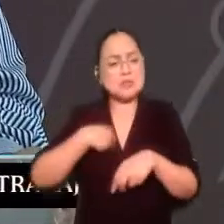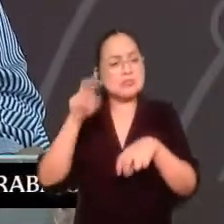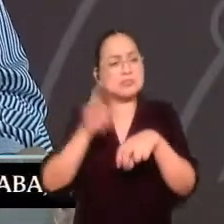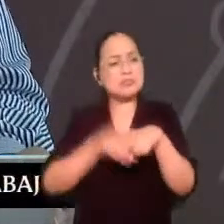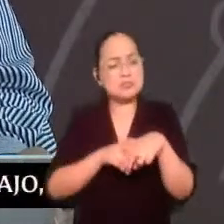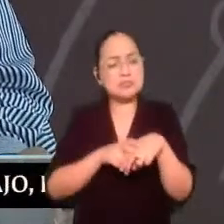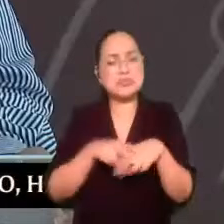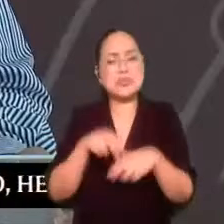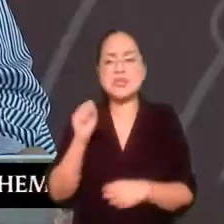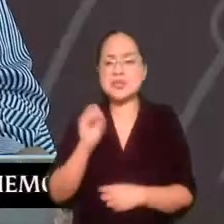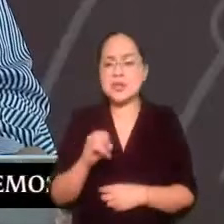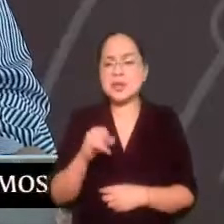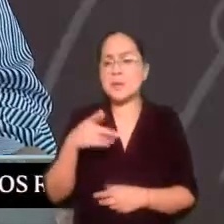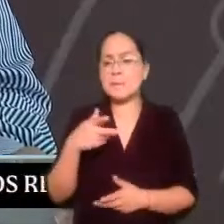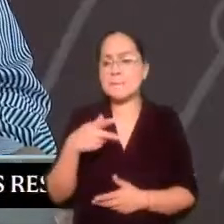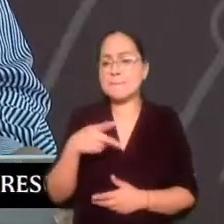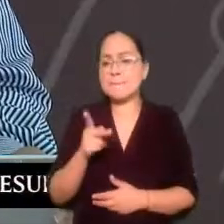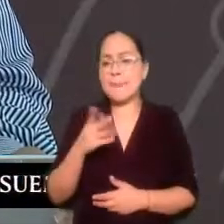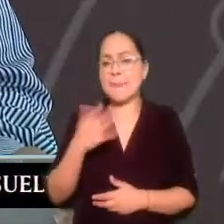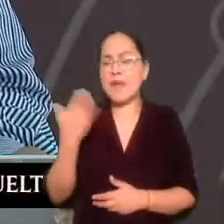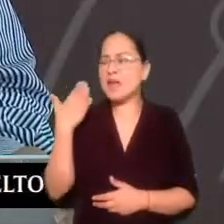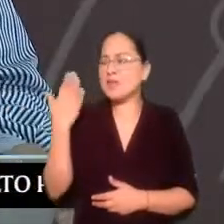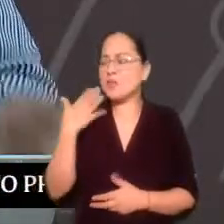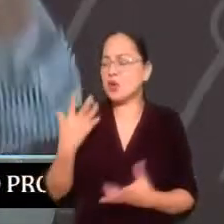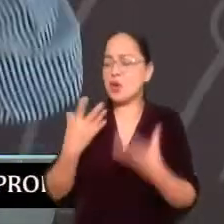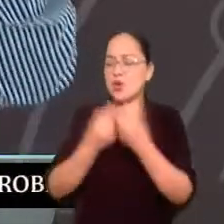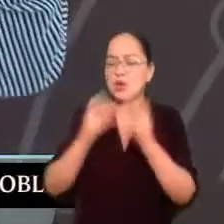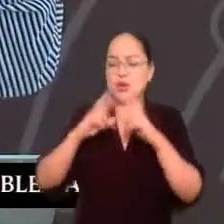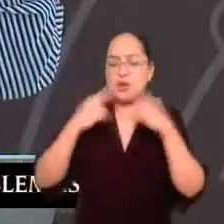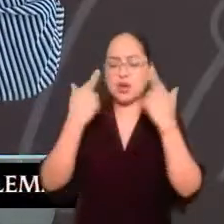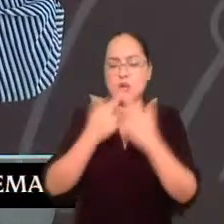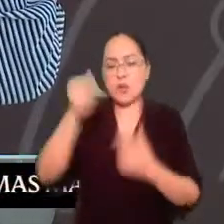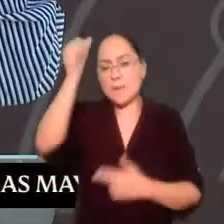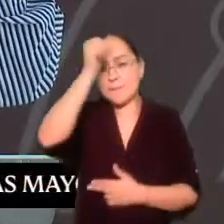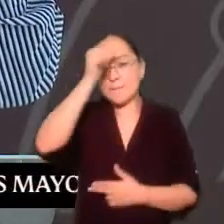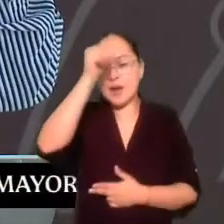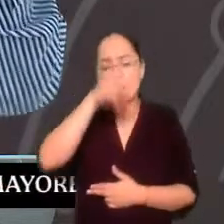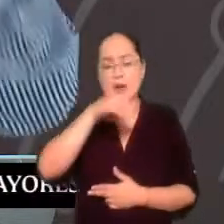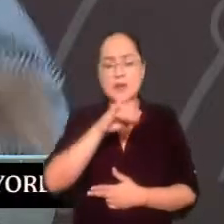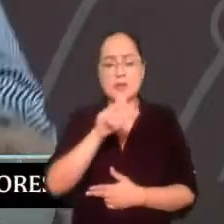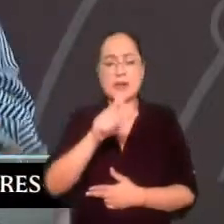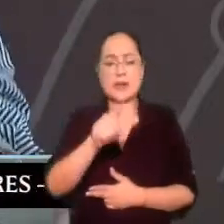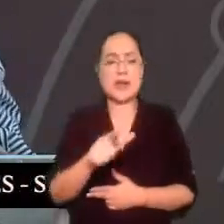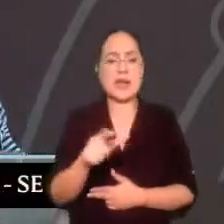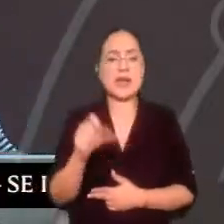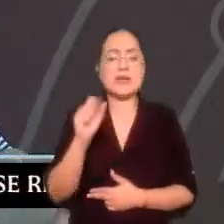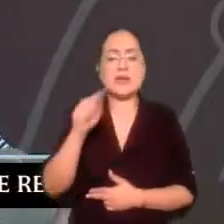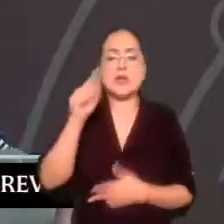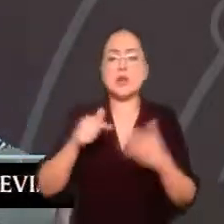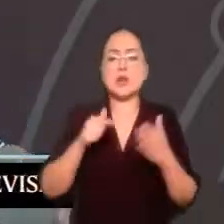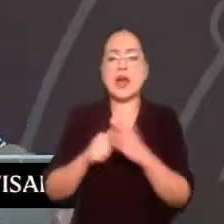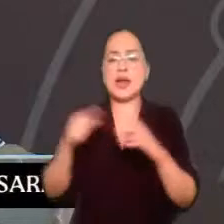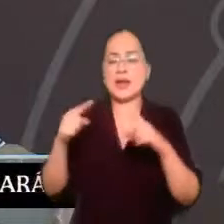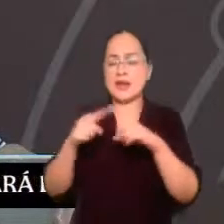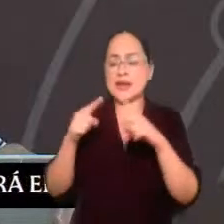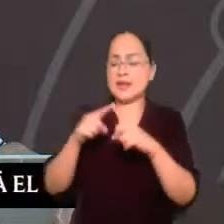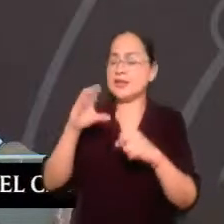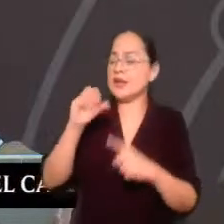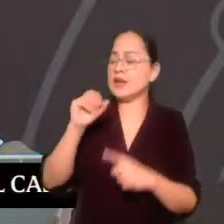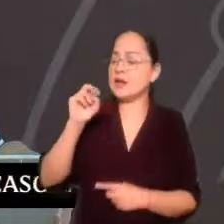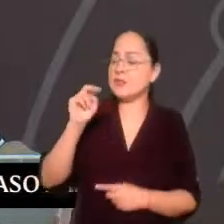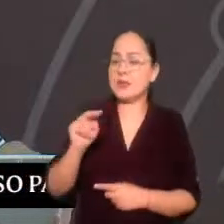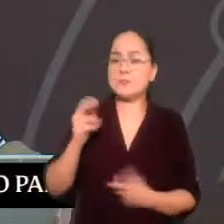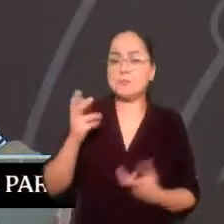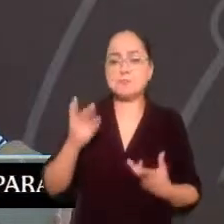hace mucho que estuve ahí con el padre Miguel, ¿verdad? Es el de la Capilla del Carmen, ¿verdad? Y lo saludé y nos